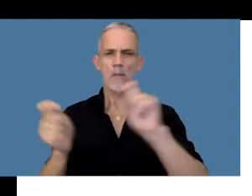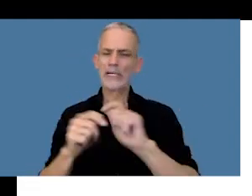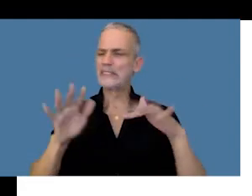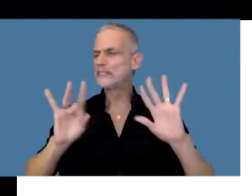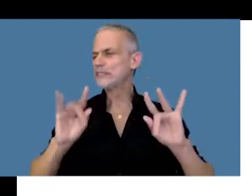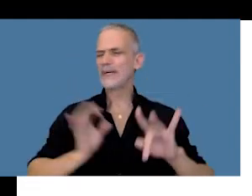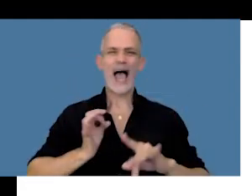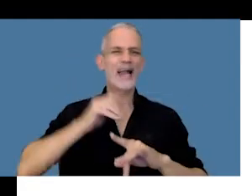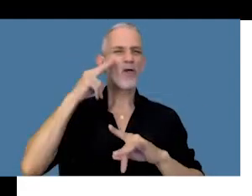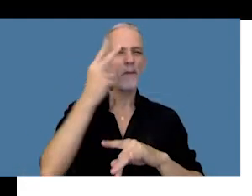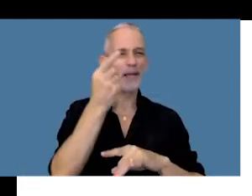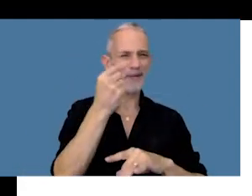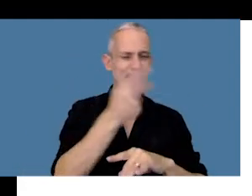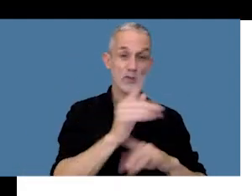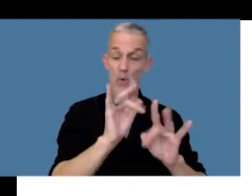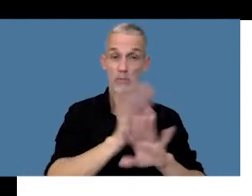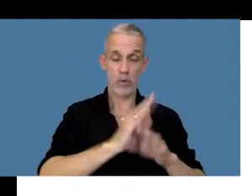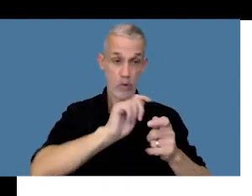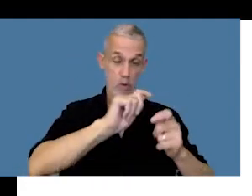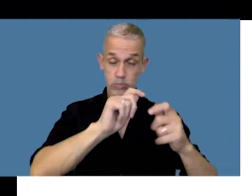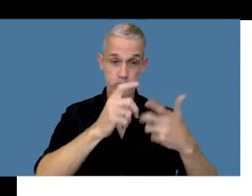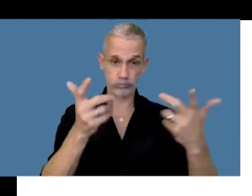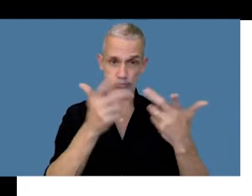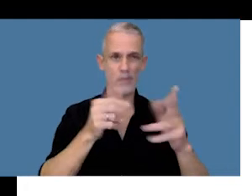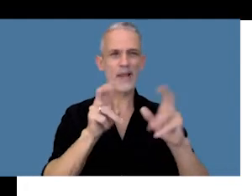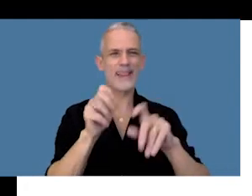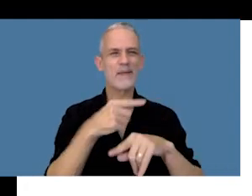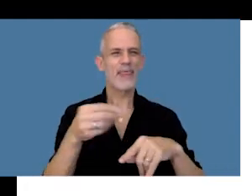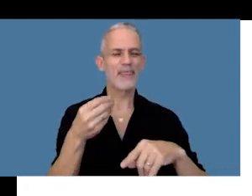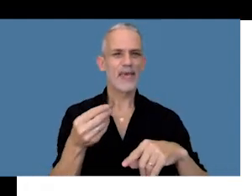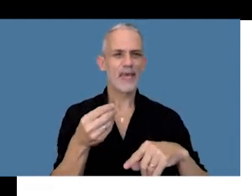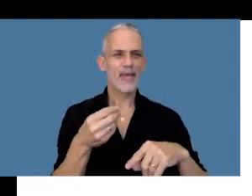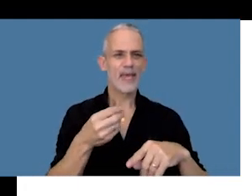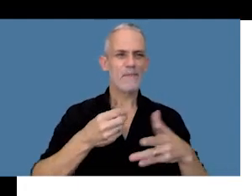año 2021, porque bueno, por el tema, digamos, de